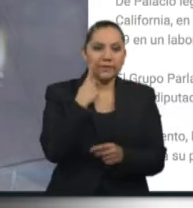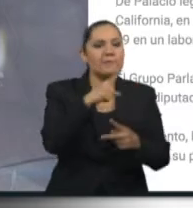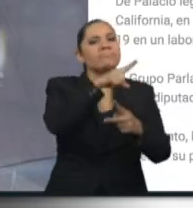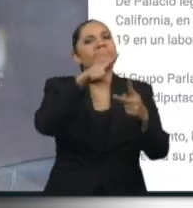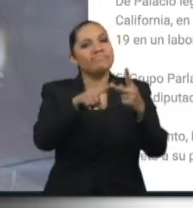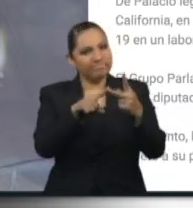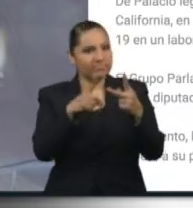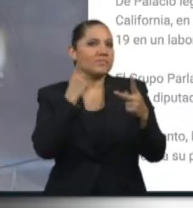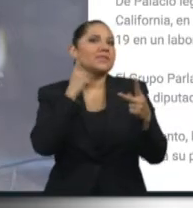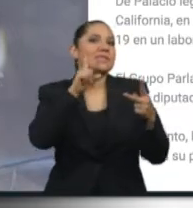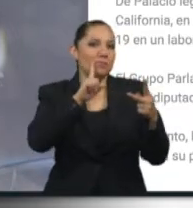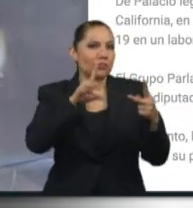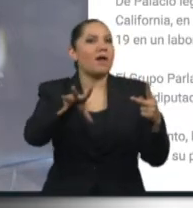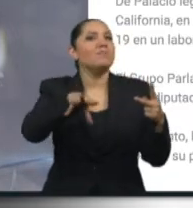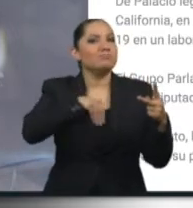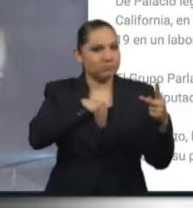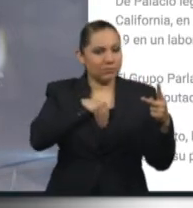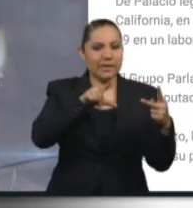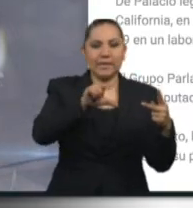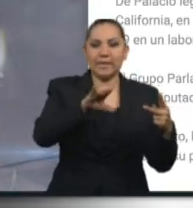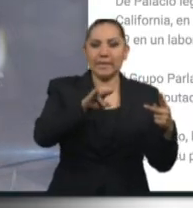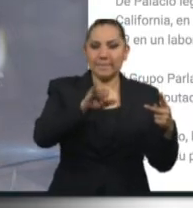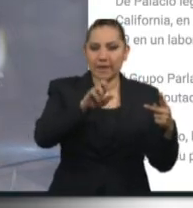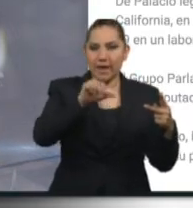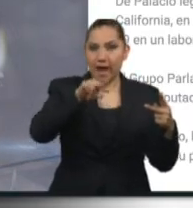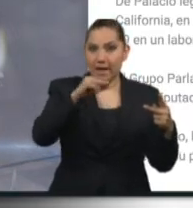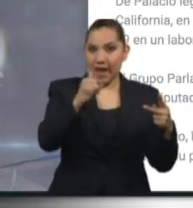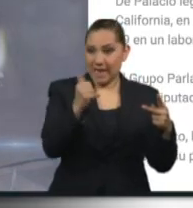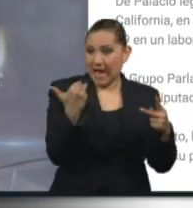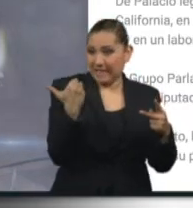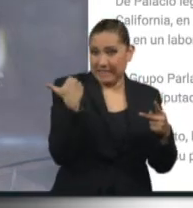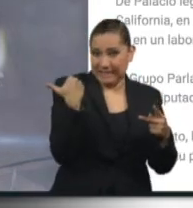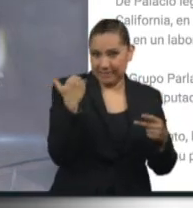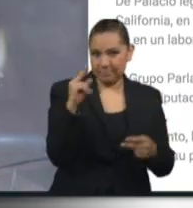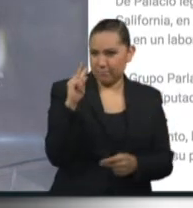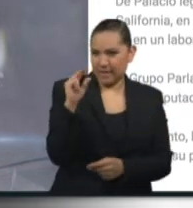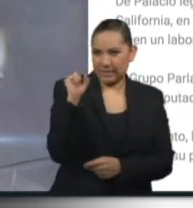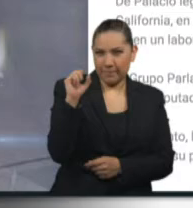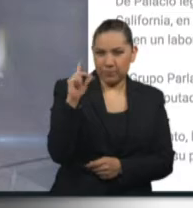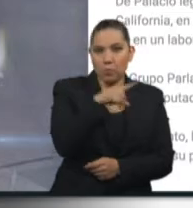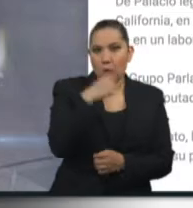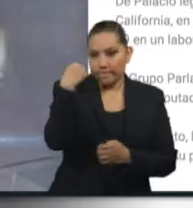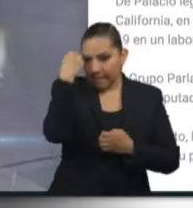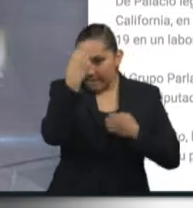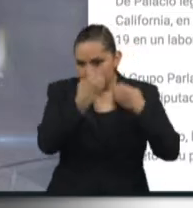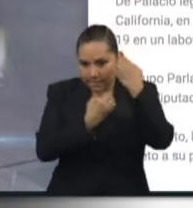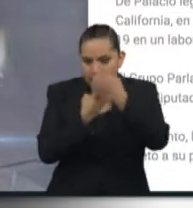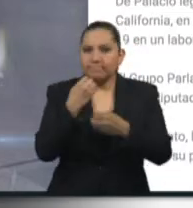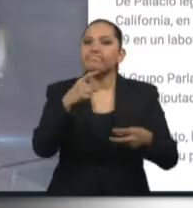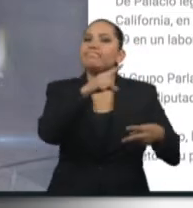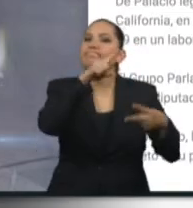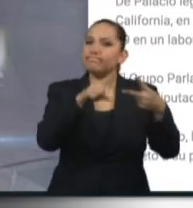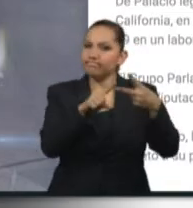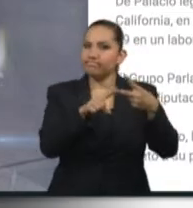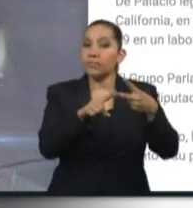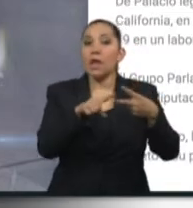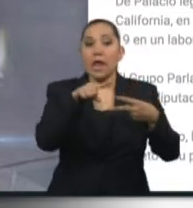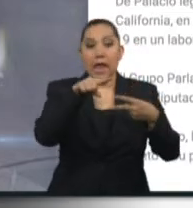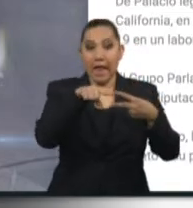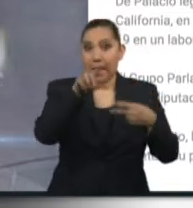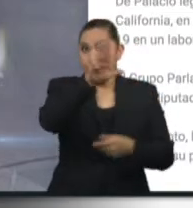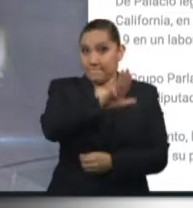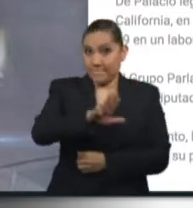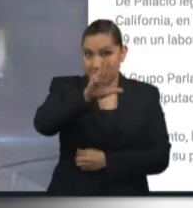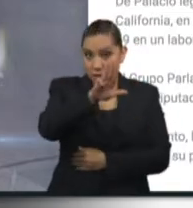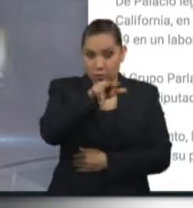González Anaya, quien dio positivo a la prueba de COVID-19 este fin de semana, luego de que el pasado miércoles 18 de marzo iniciara con los síntomas